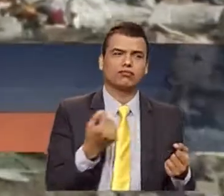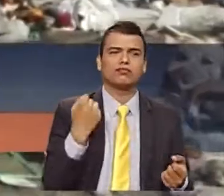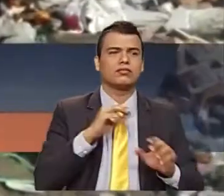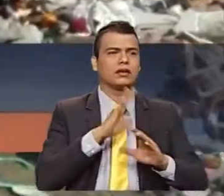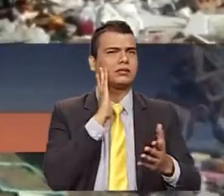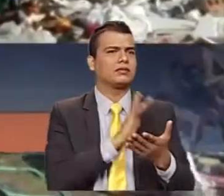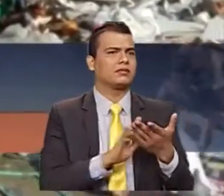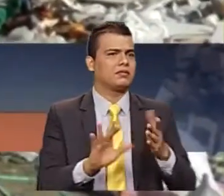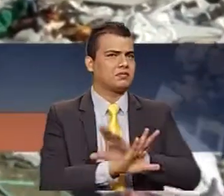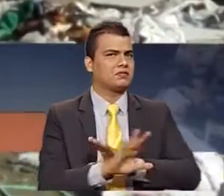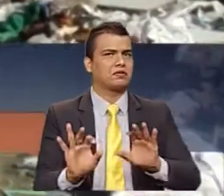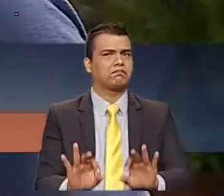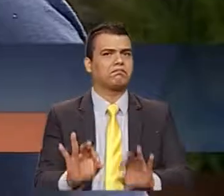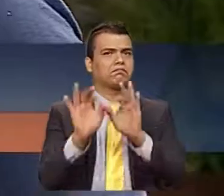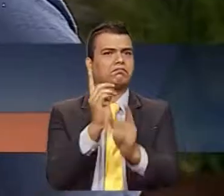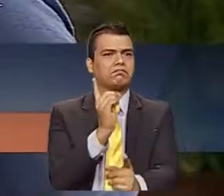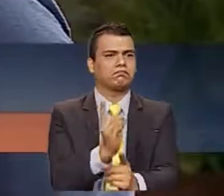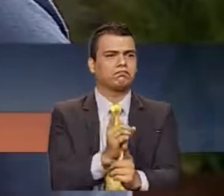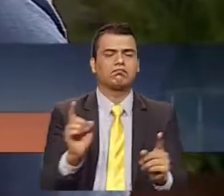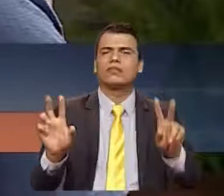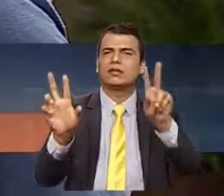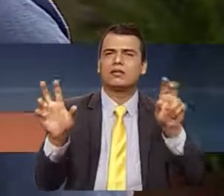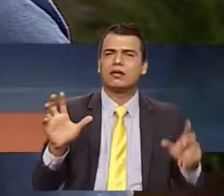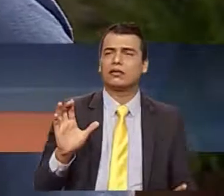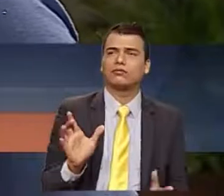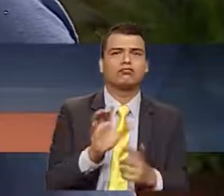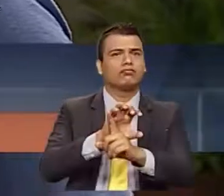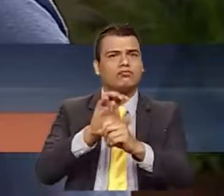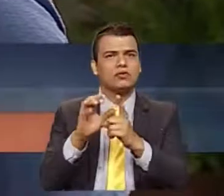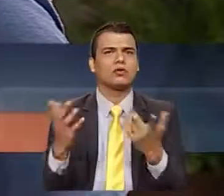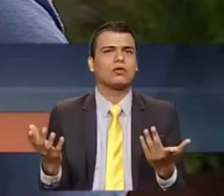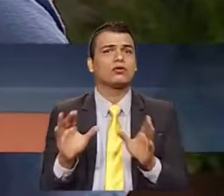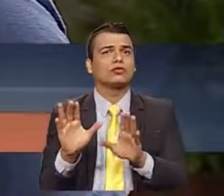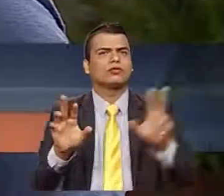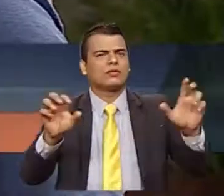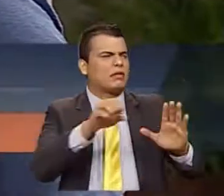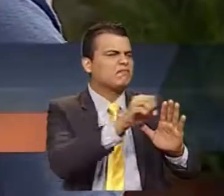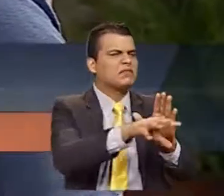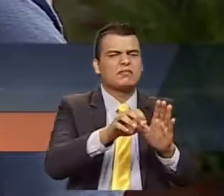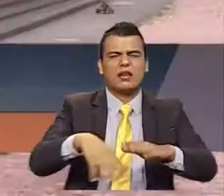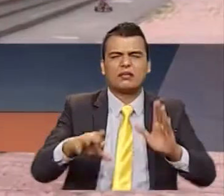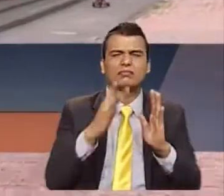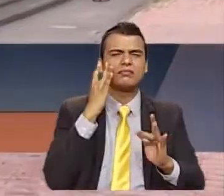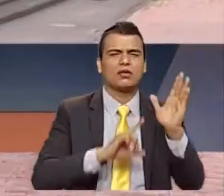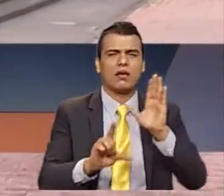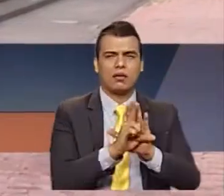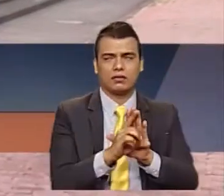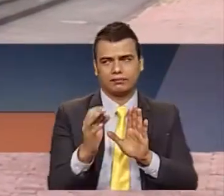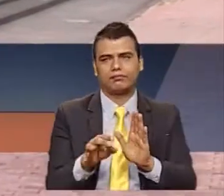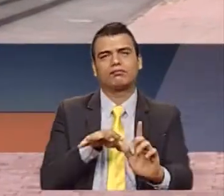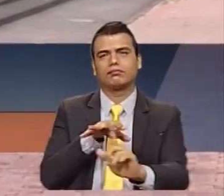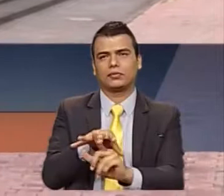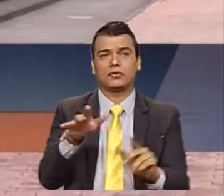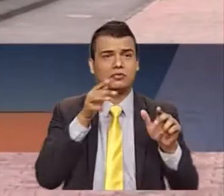horas a veces digamos en el tema cultural ojo el arrojo escombro clandestino es el que nos afecta estas son estos puntos ahora